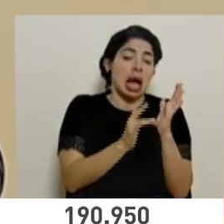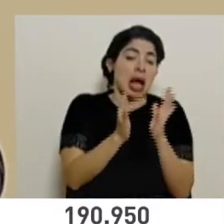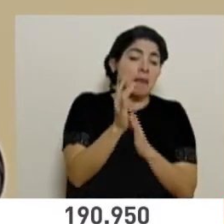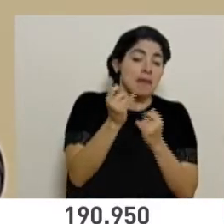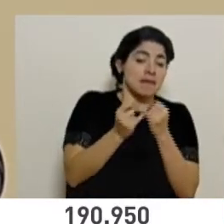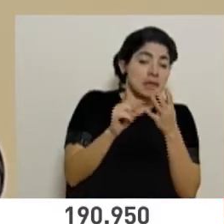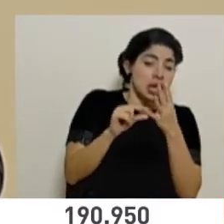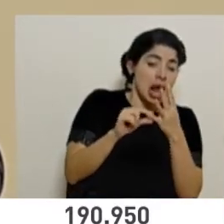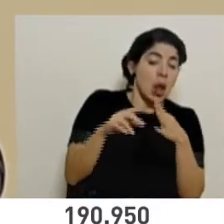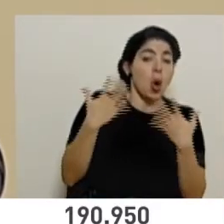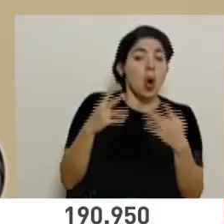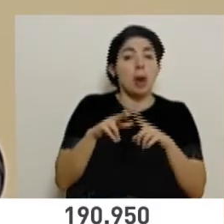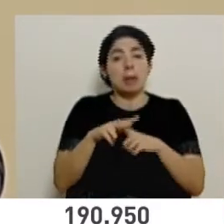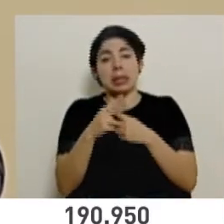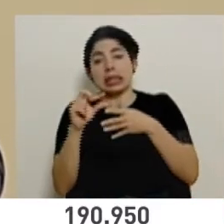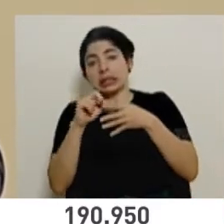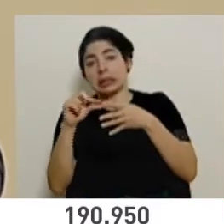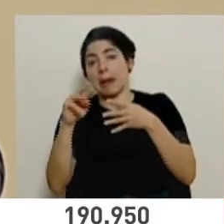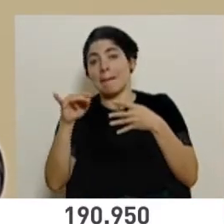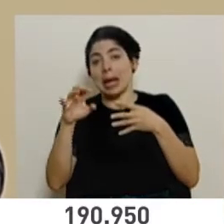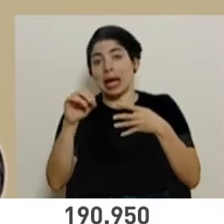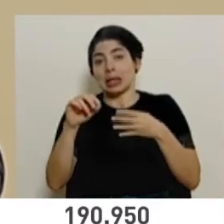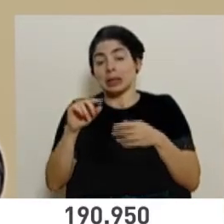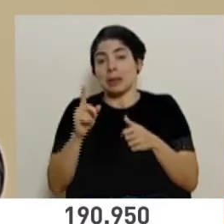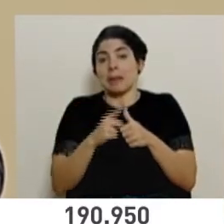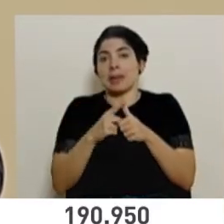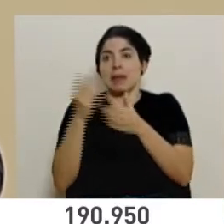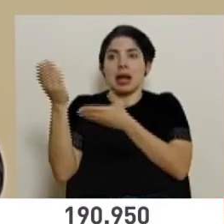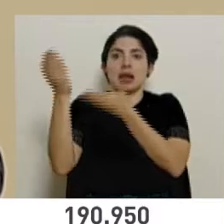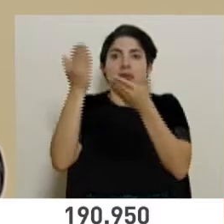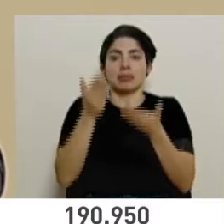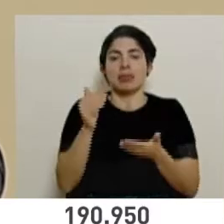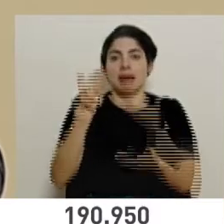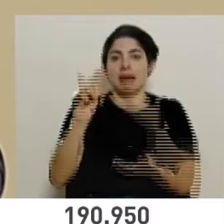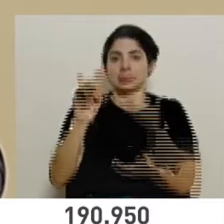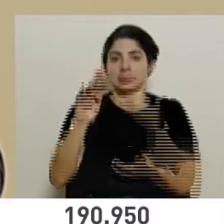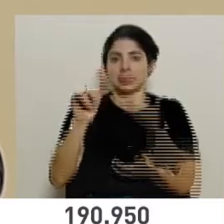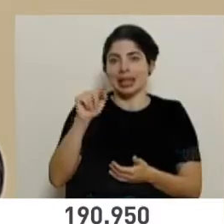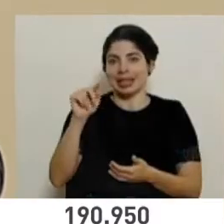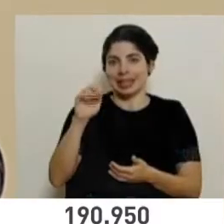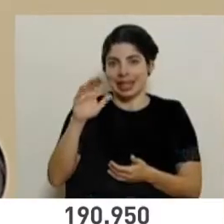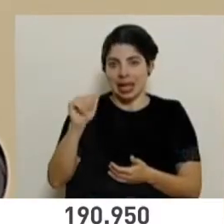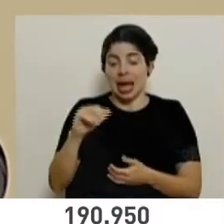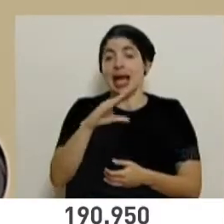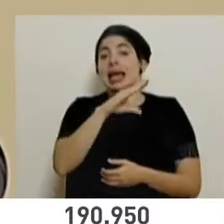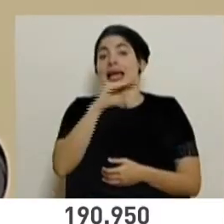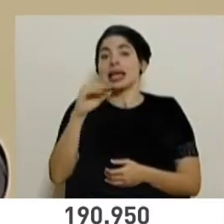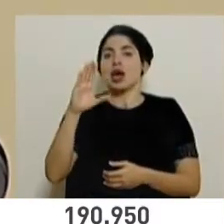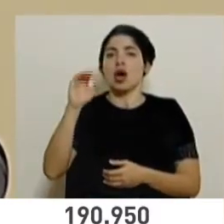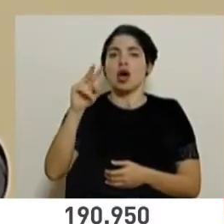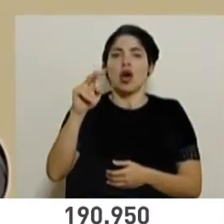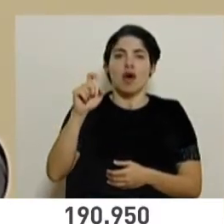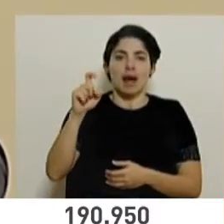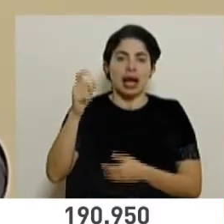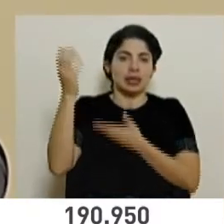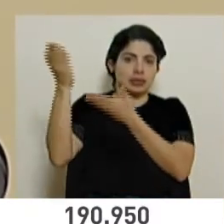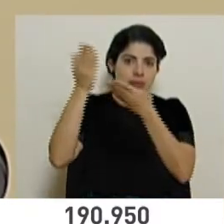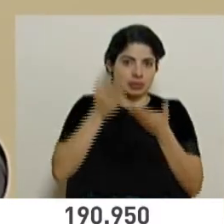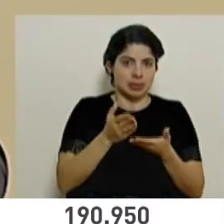y principios de mayo las primeras dosis de AstraZeneca y también la aplicación del mecanismo COVAX.